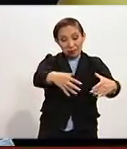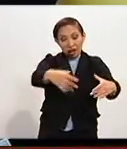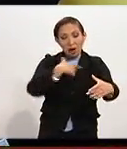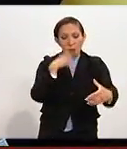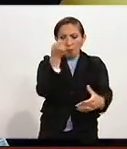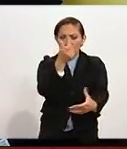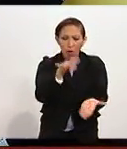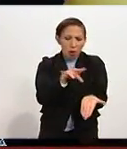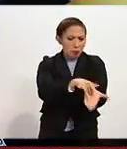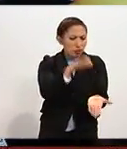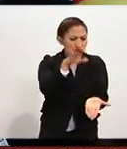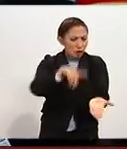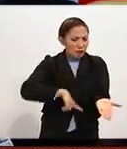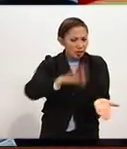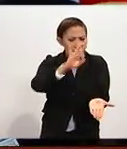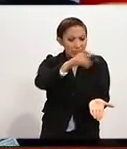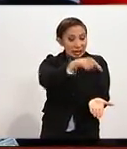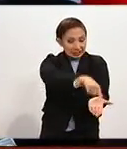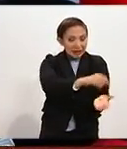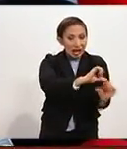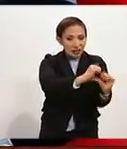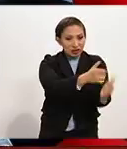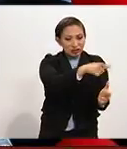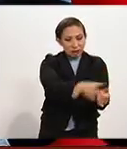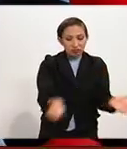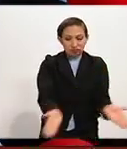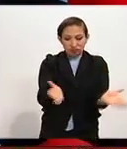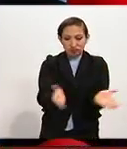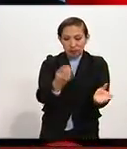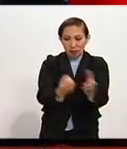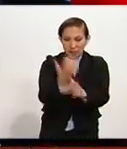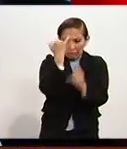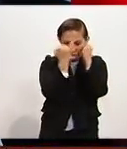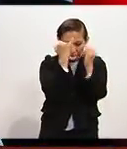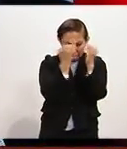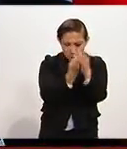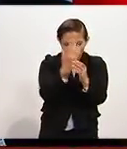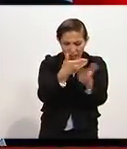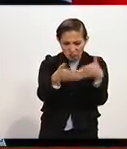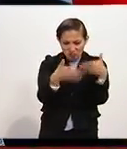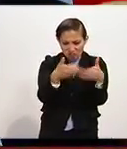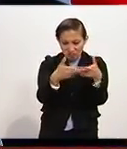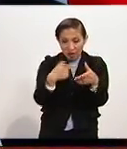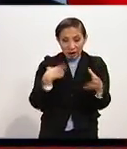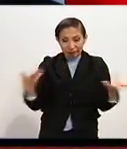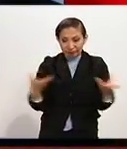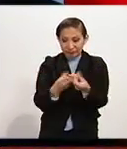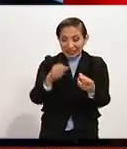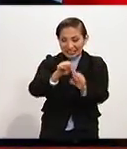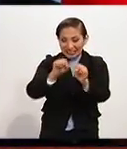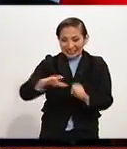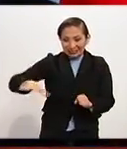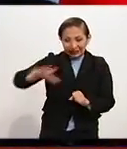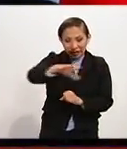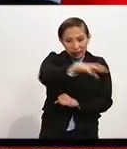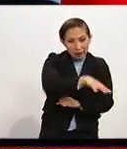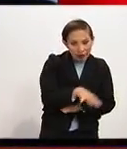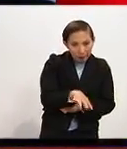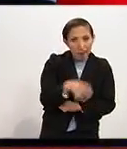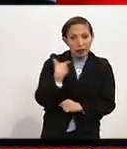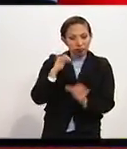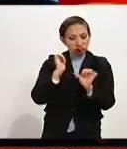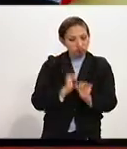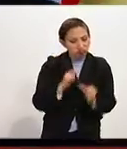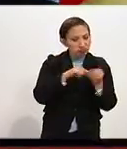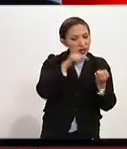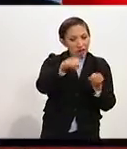pequeño apoyo federal, este tipo de organizaciones que fomentan el emprendedurismo reúnen a todos los actores del sistema, a los que son los